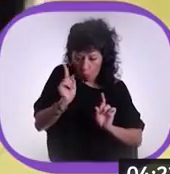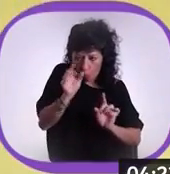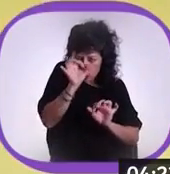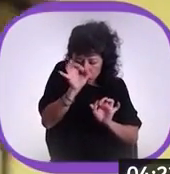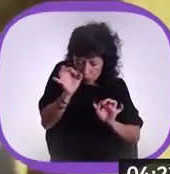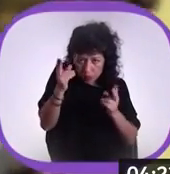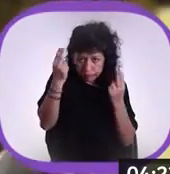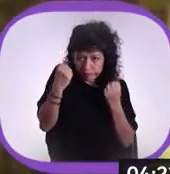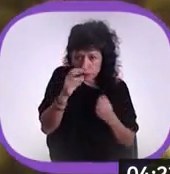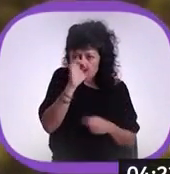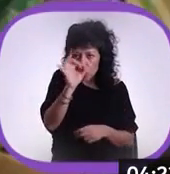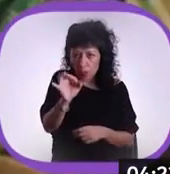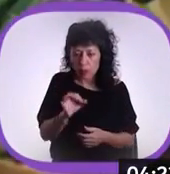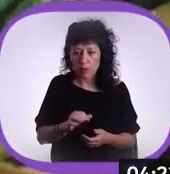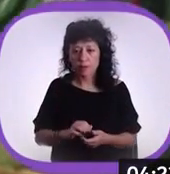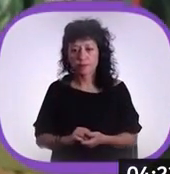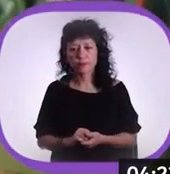Kalos.